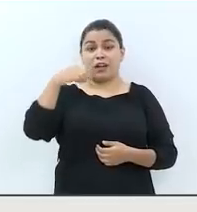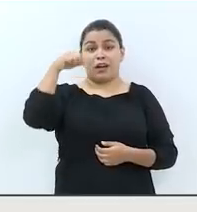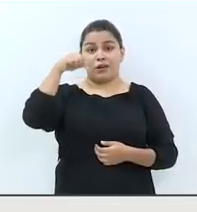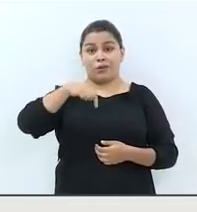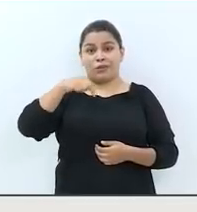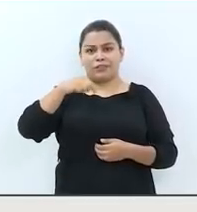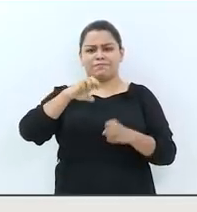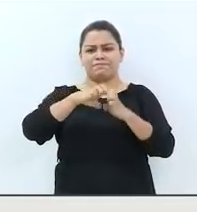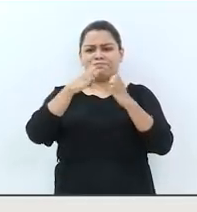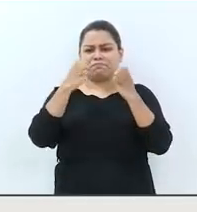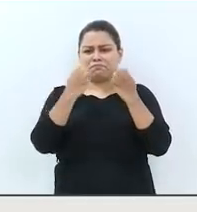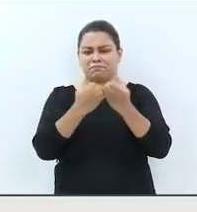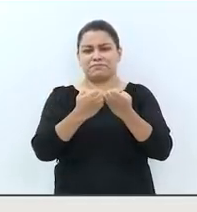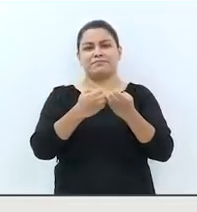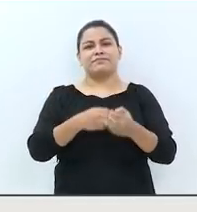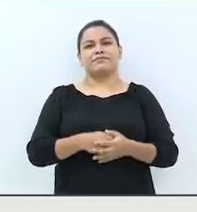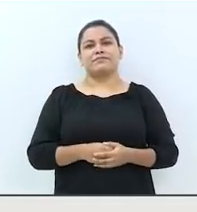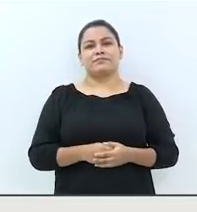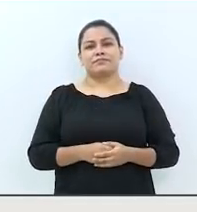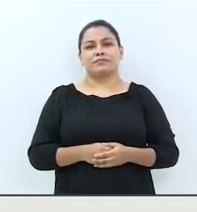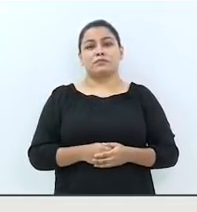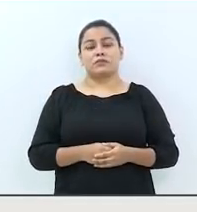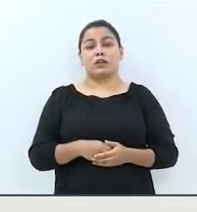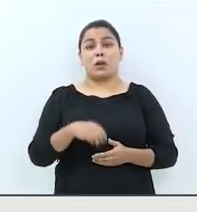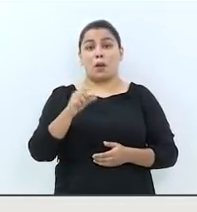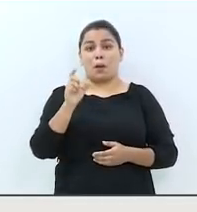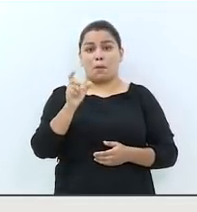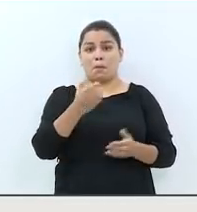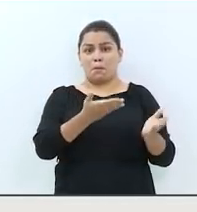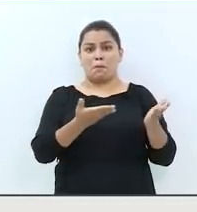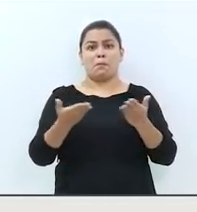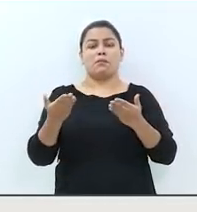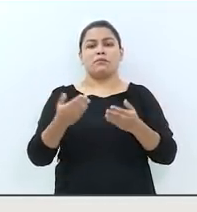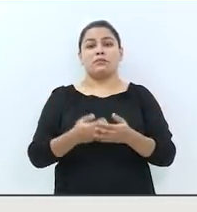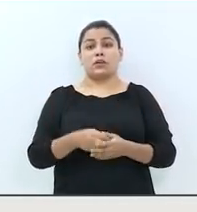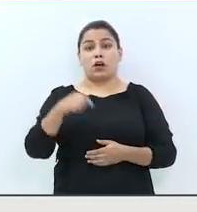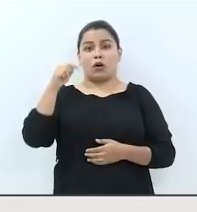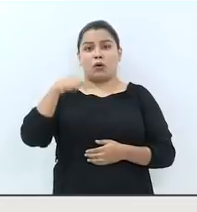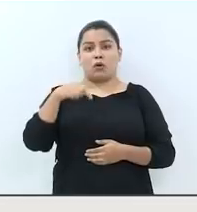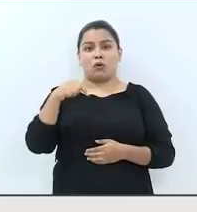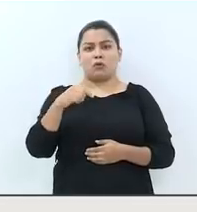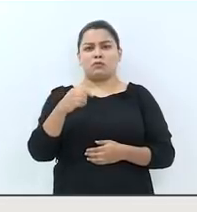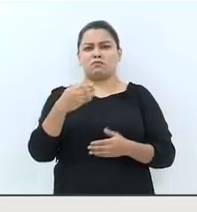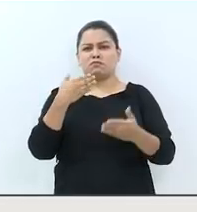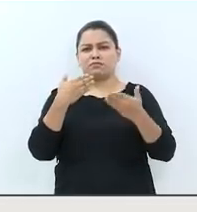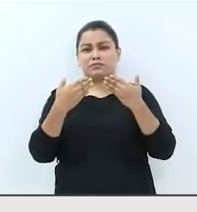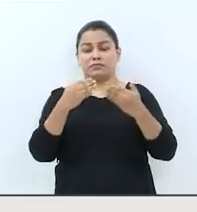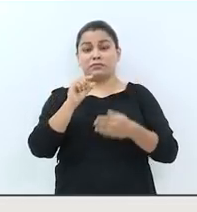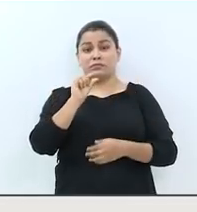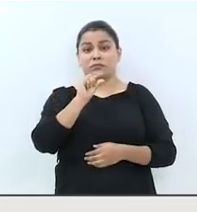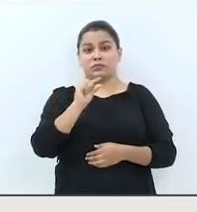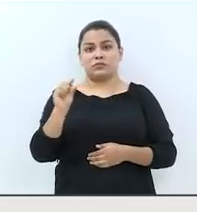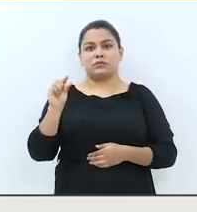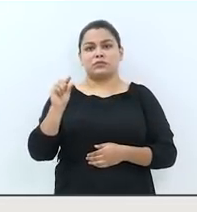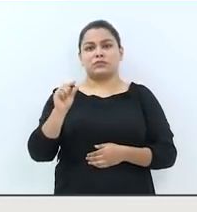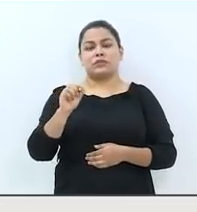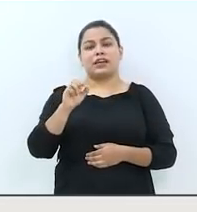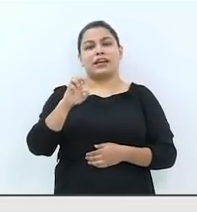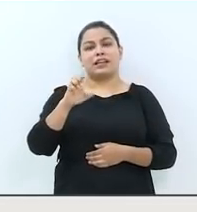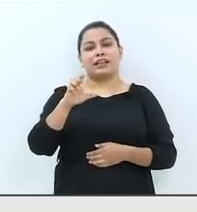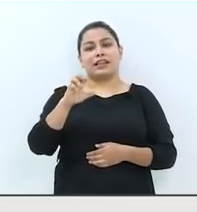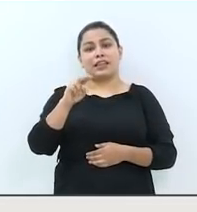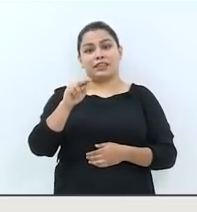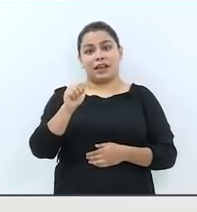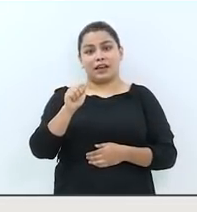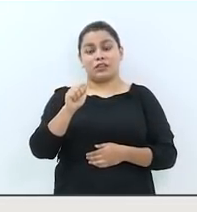conformar este equipazo, a quienes les cedo la palabra, pero no sin antes adelantarles sus nombres. Tenemos a Lorena y a